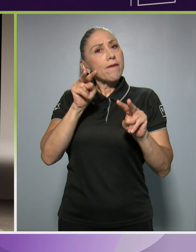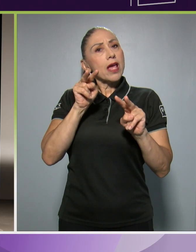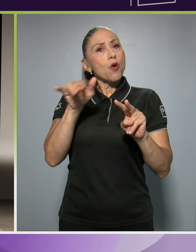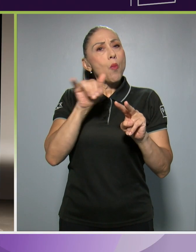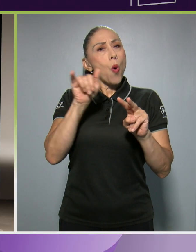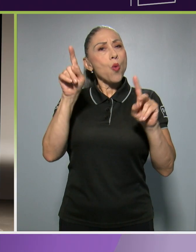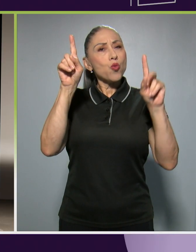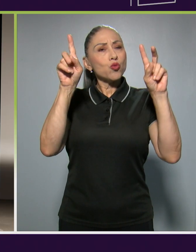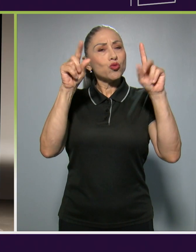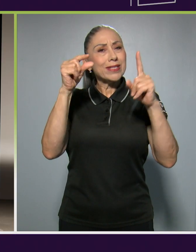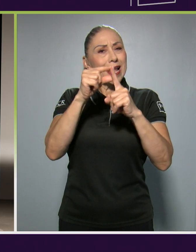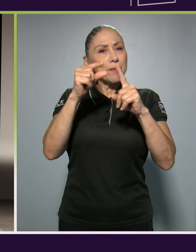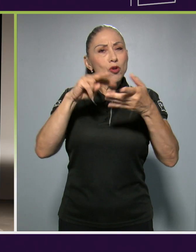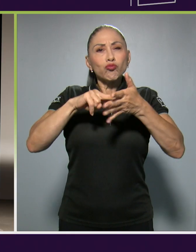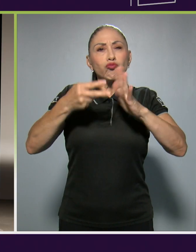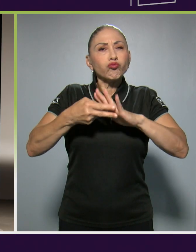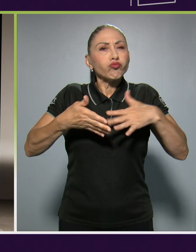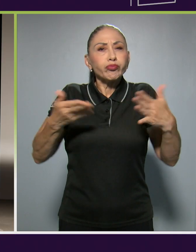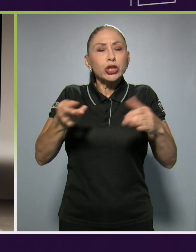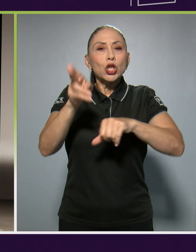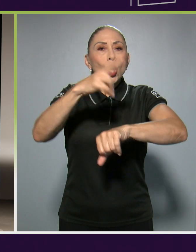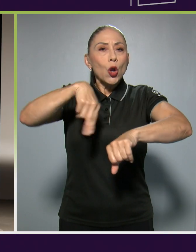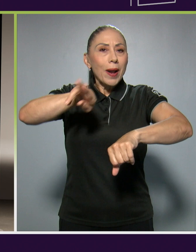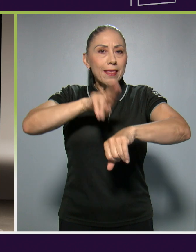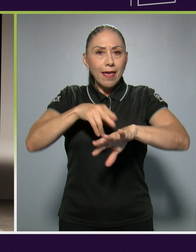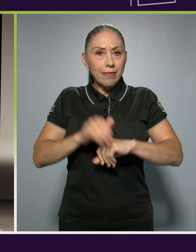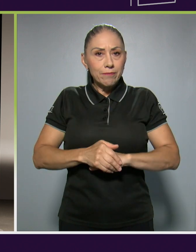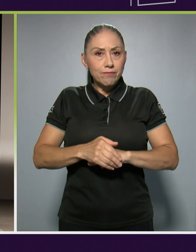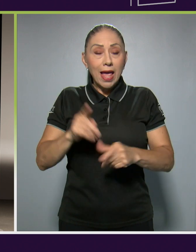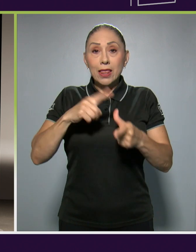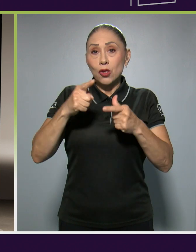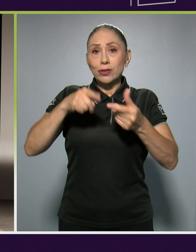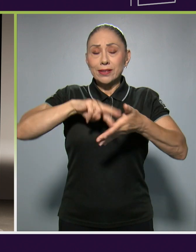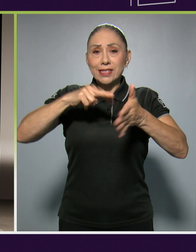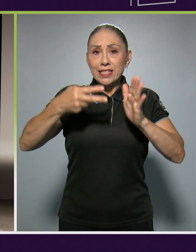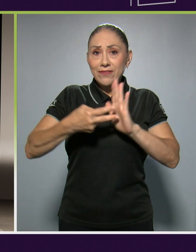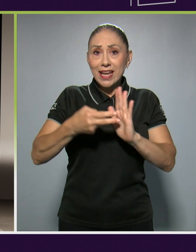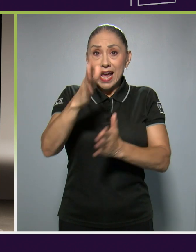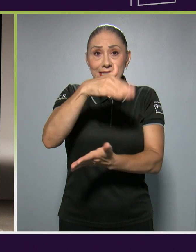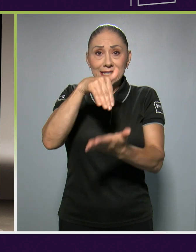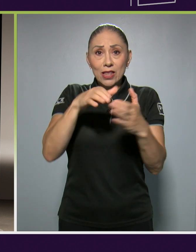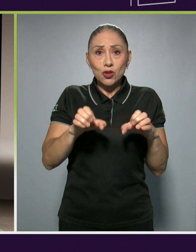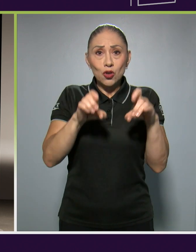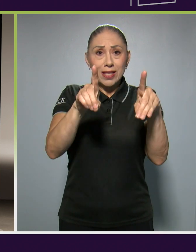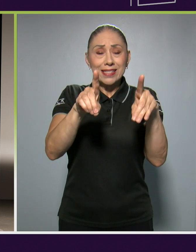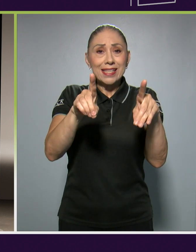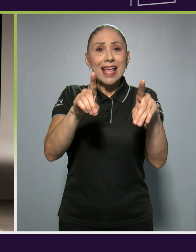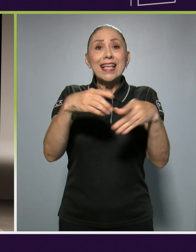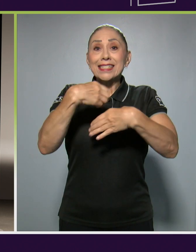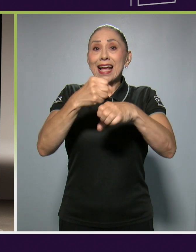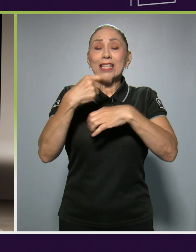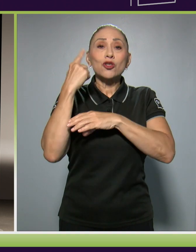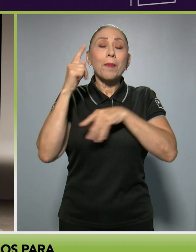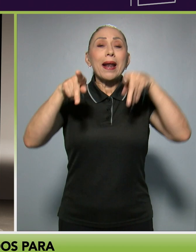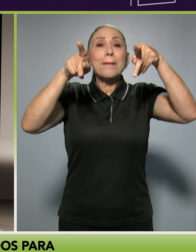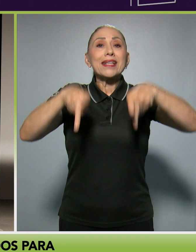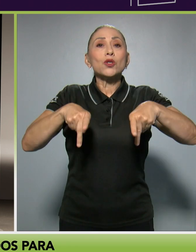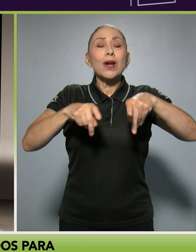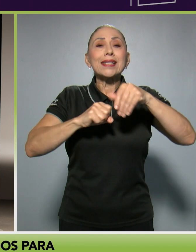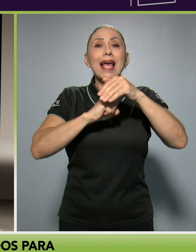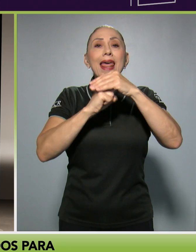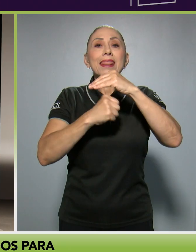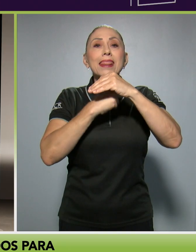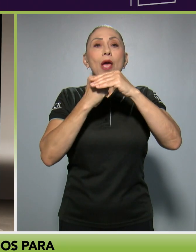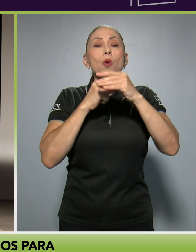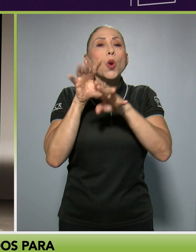y eso quiere decir entonces que los centros educativos están diseñados para personas neurotípicas, lo que quiere decir entonces que las